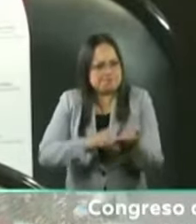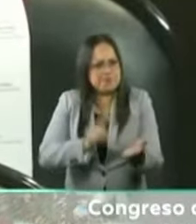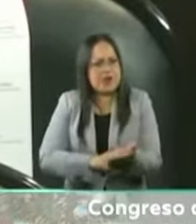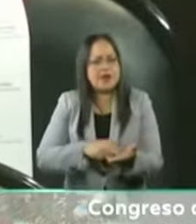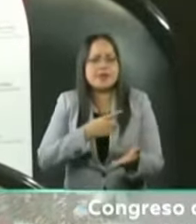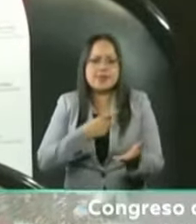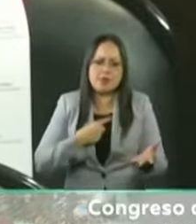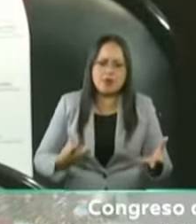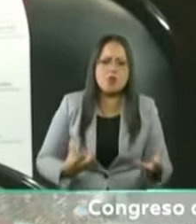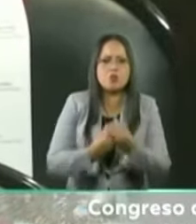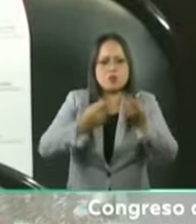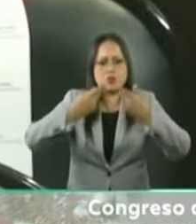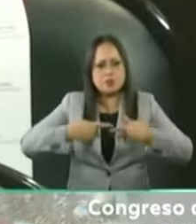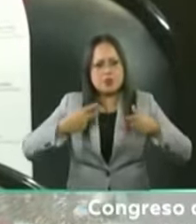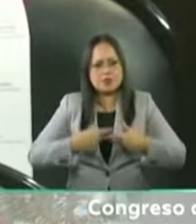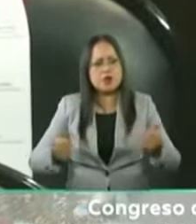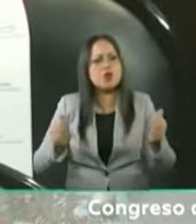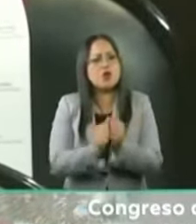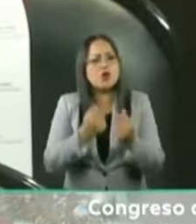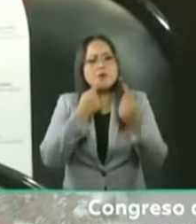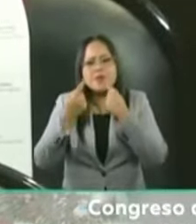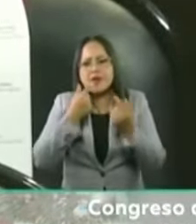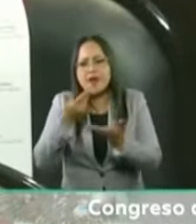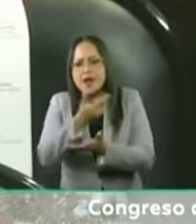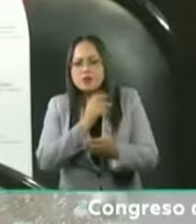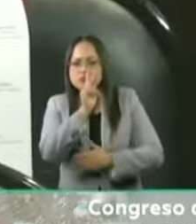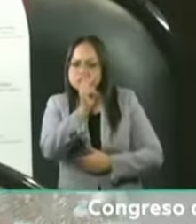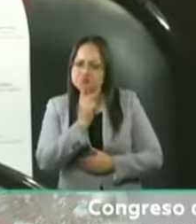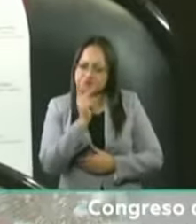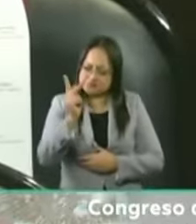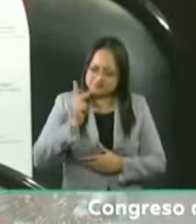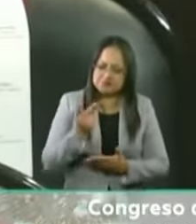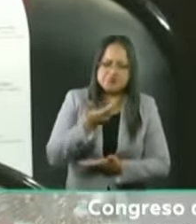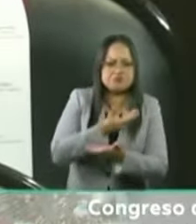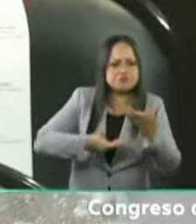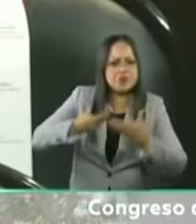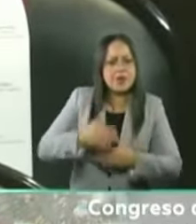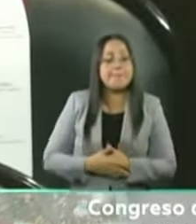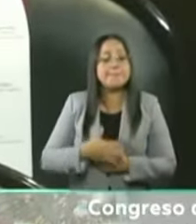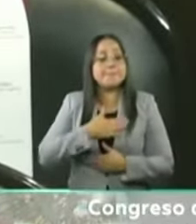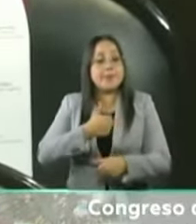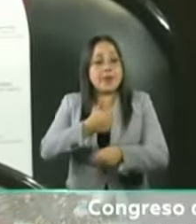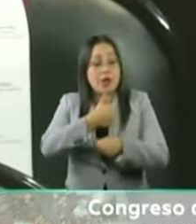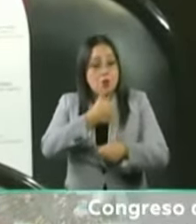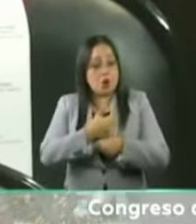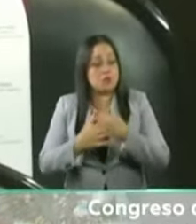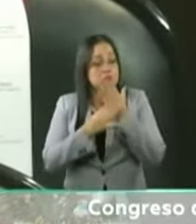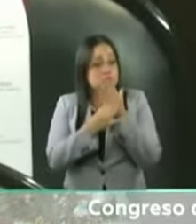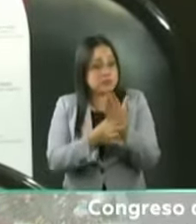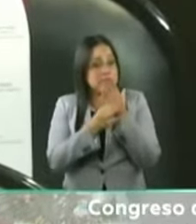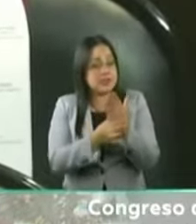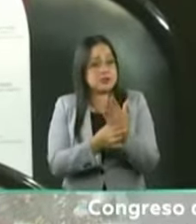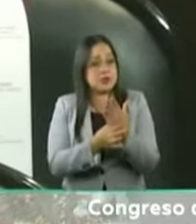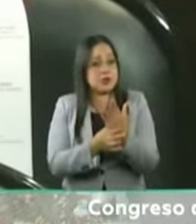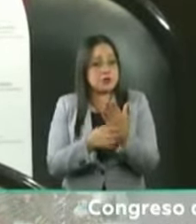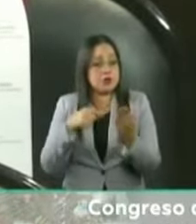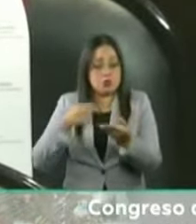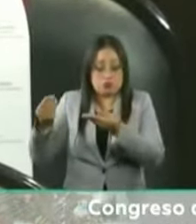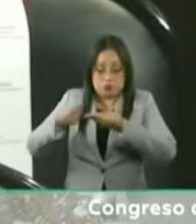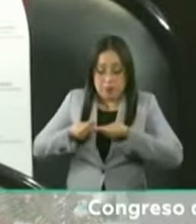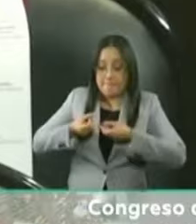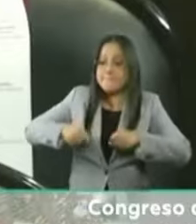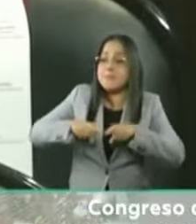mensaje a la nación. Pero después vendrá la toma ya de posesión, viene la salutación con los mandatarios y mandatarias en Palacio Nacional. Hay que